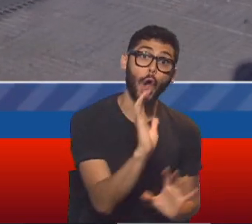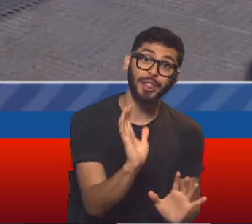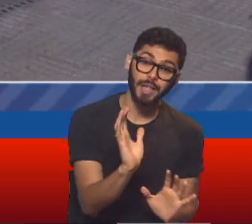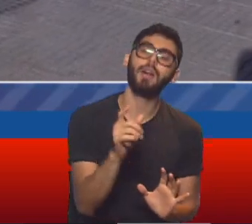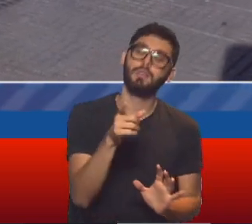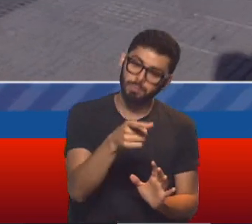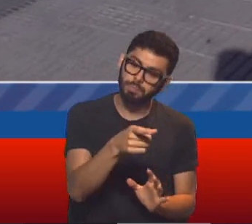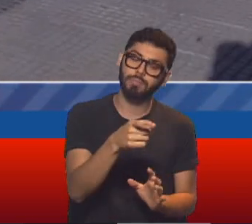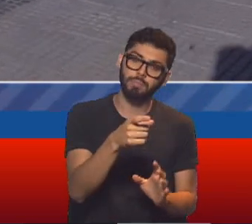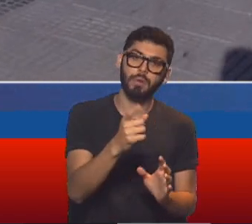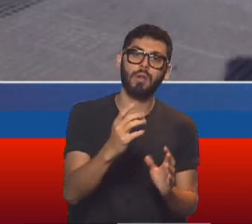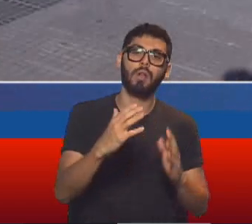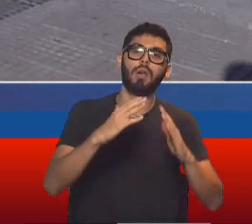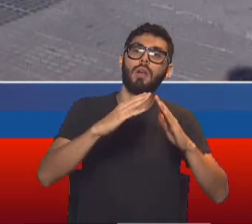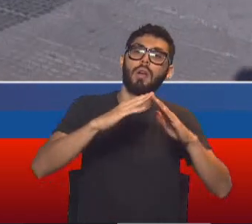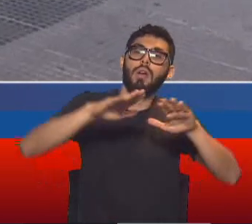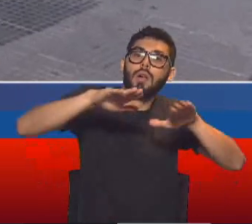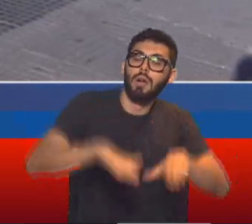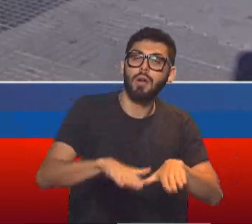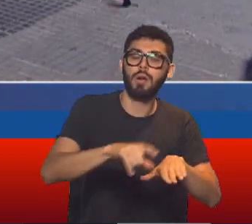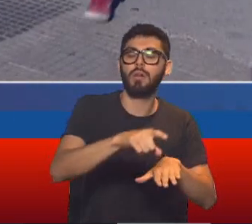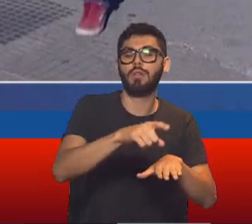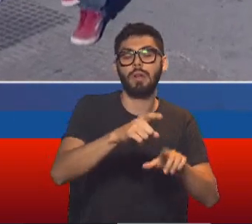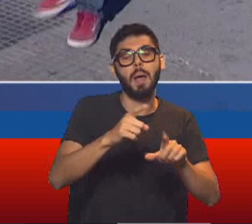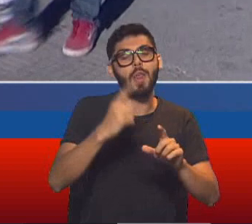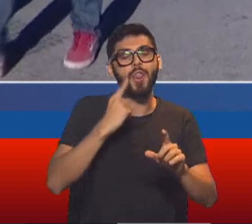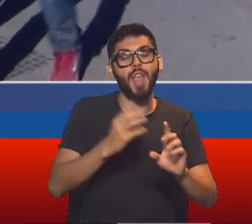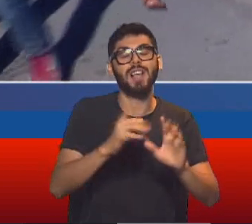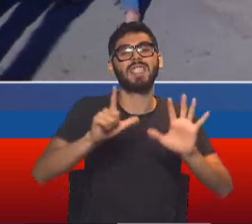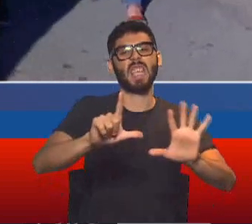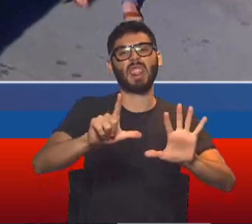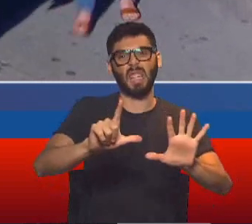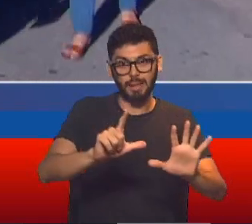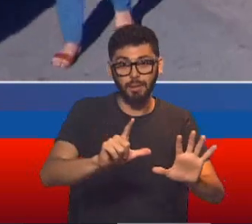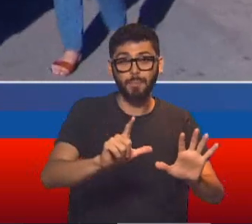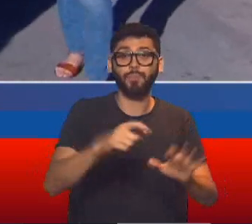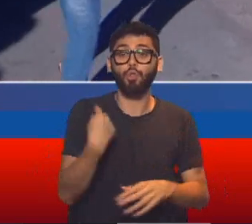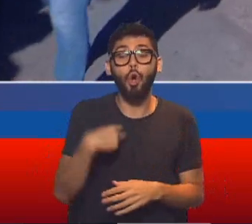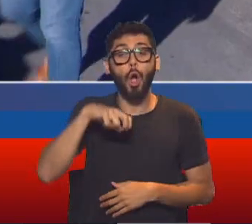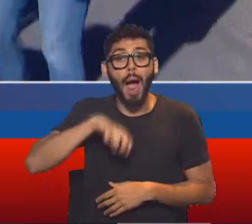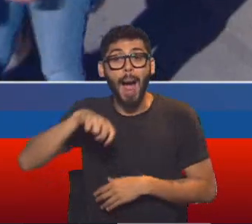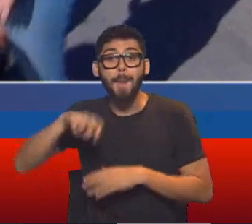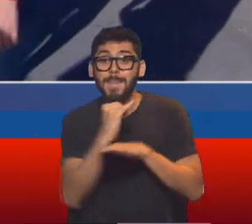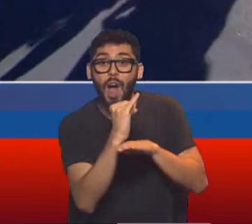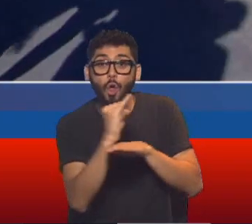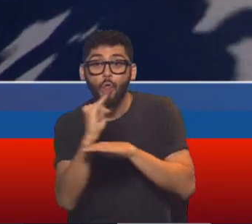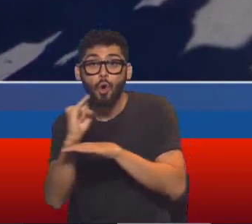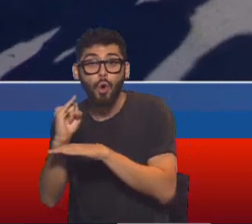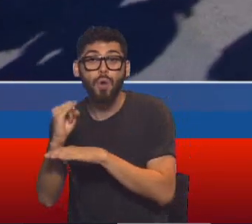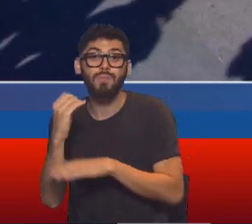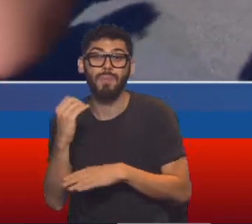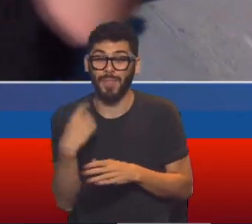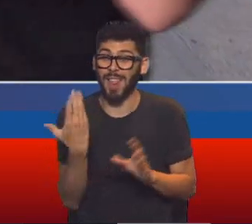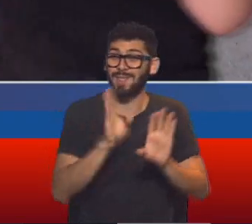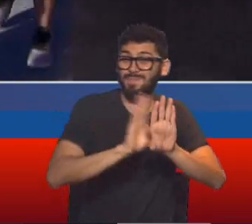personas tienen que extender un poco más el aislamiento. 7 días. Estamos caminando porque te quiero mostrar, estábamos